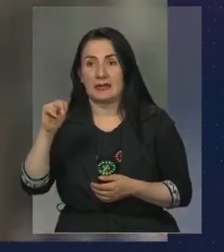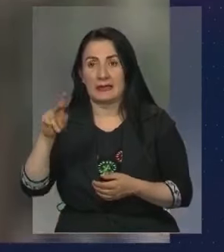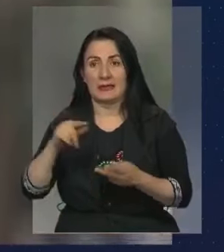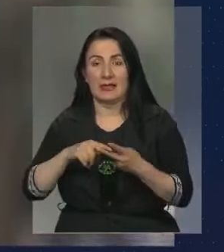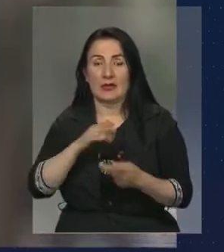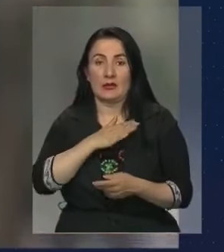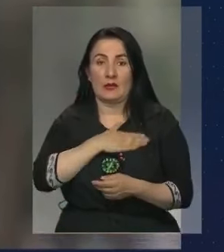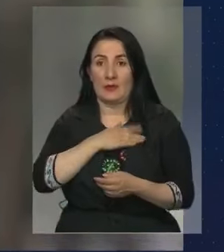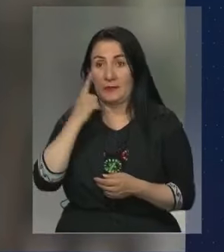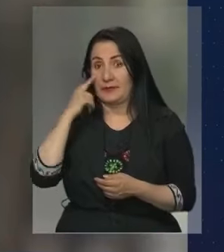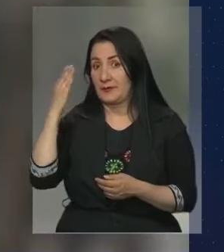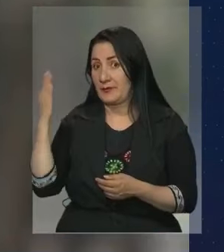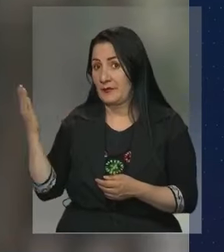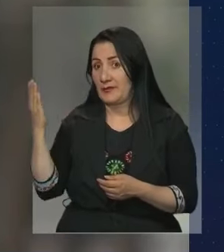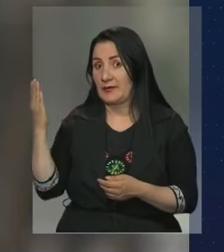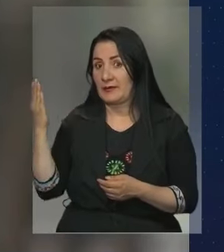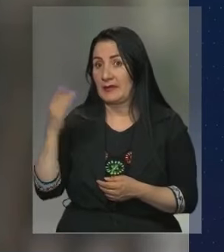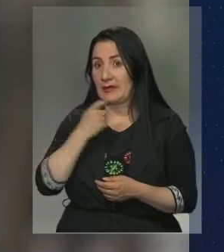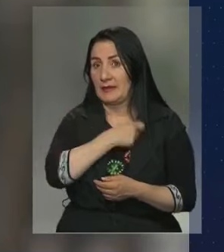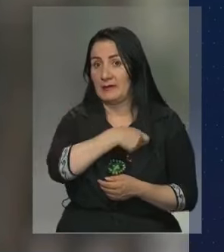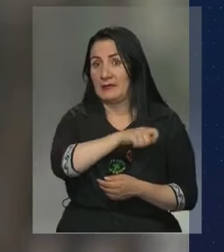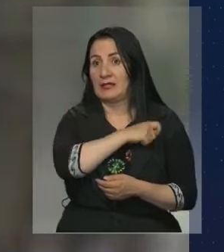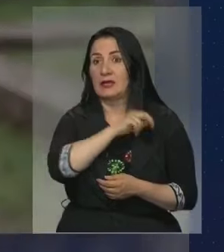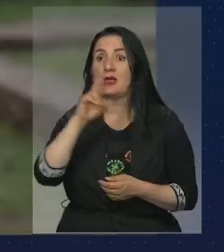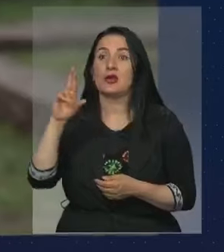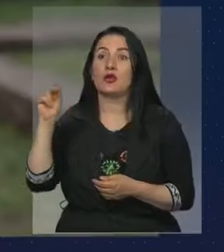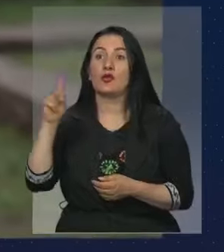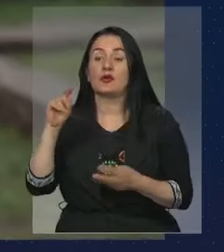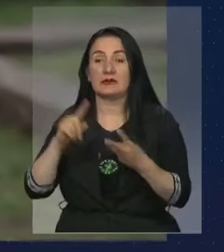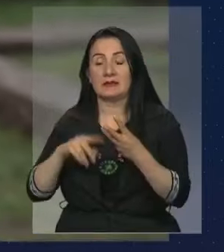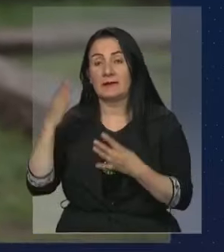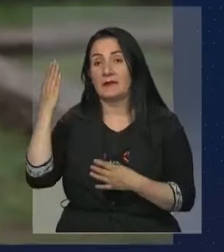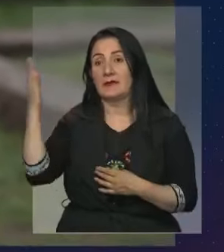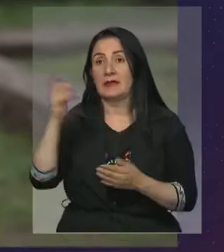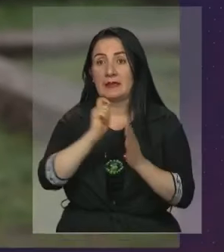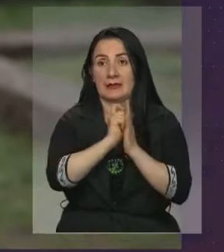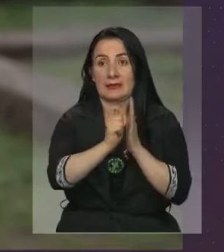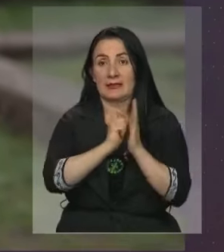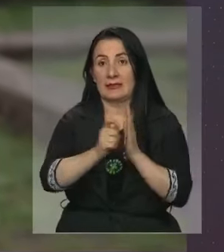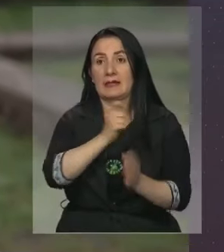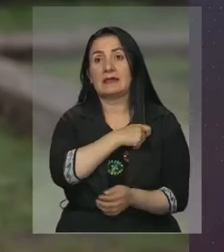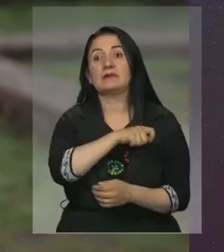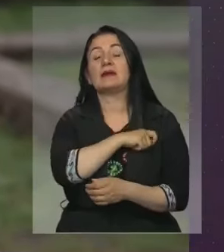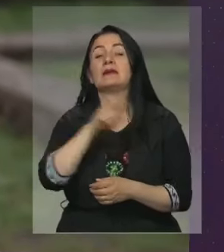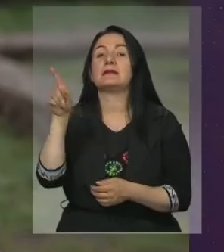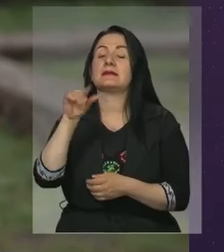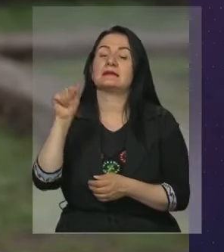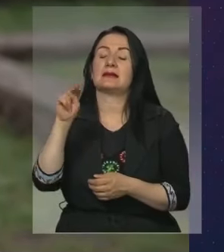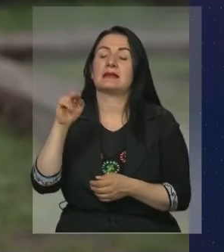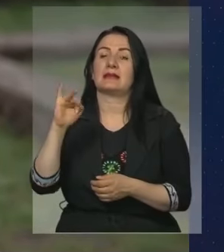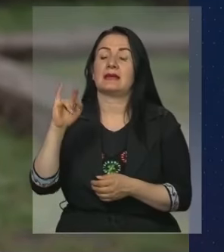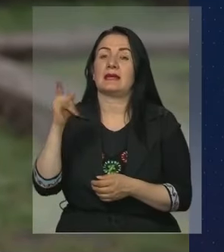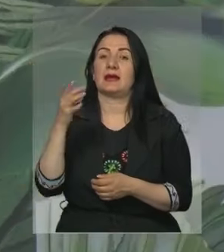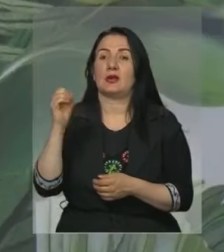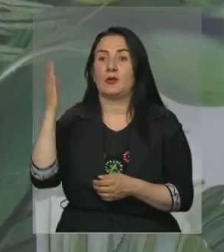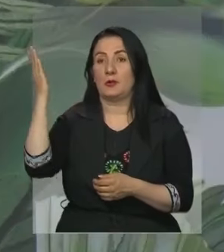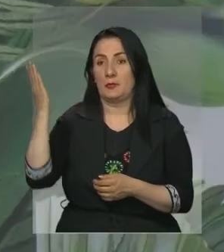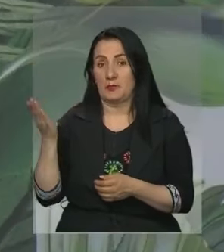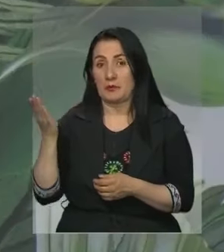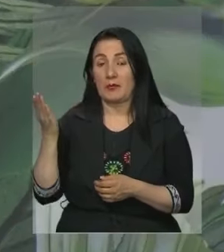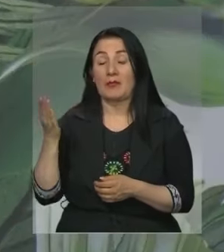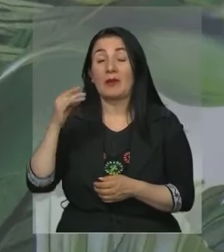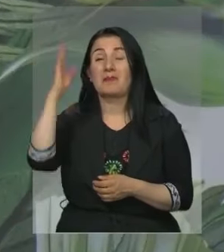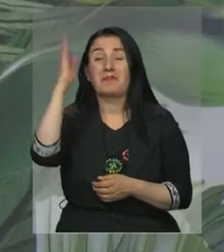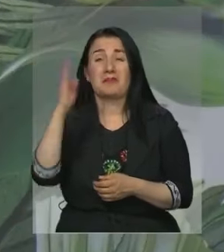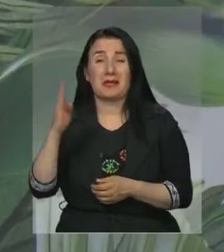la novelista, cuentista y periodista española Rosa Montero y el también escritor español Santiago Posteguillo. Traeremos de